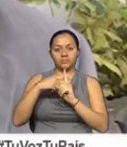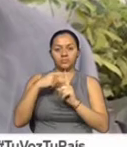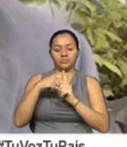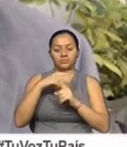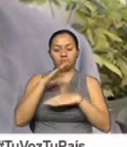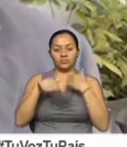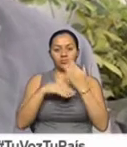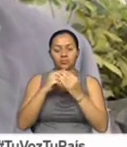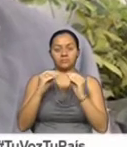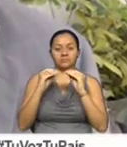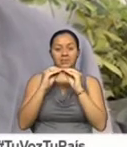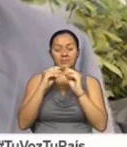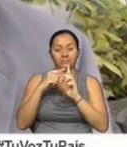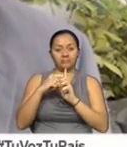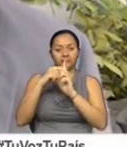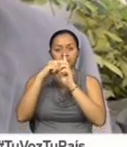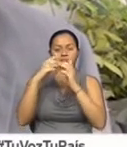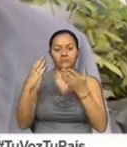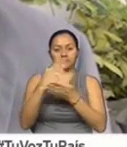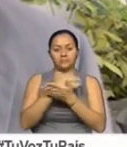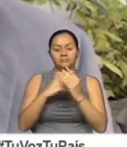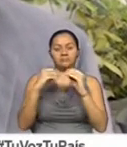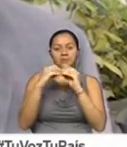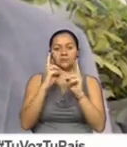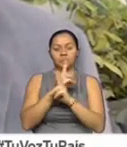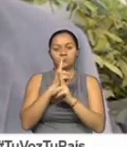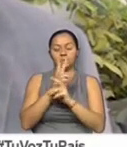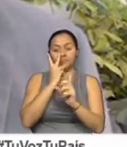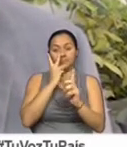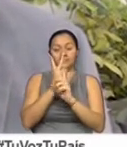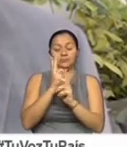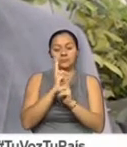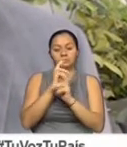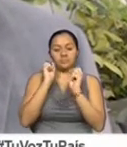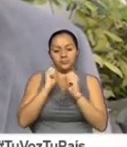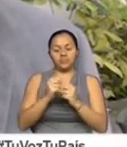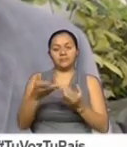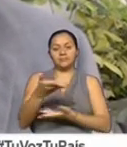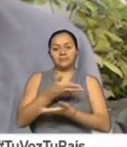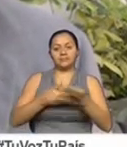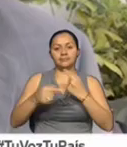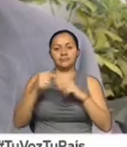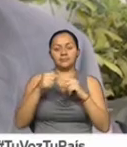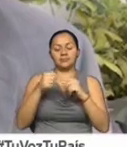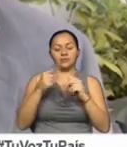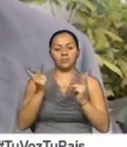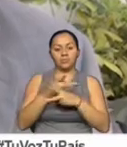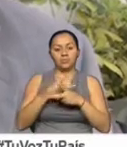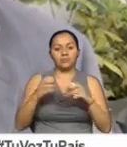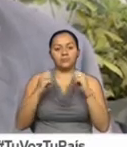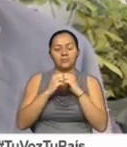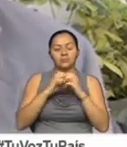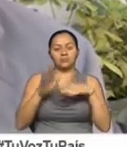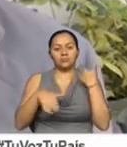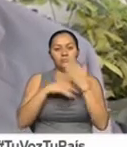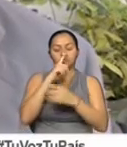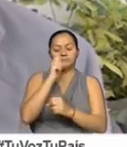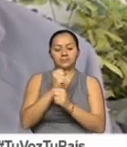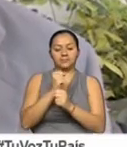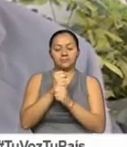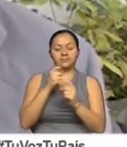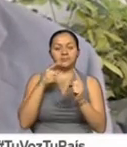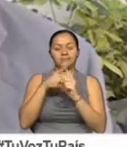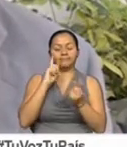A mayor transaccionalidad, mayor consumo. Y ese consumo pues dinamiza también la producción y aumenta las fuentes de empleo. Entonces